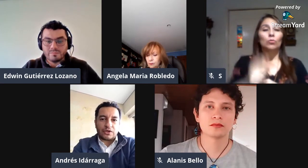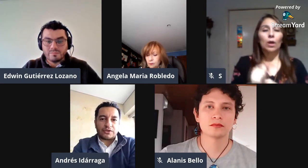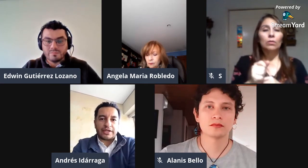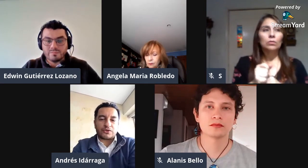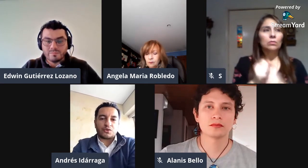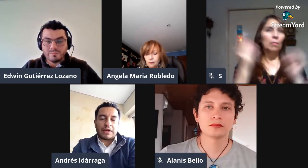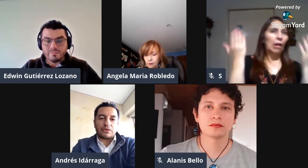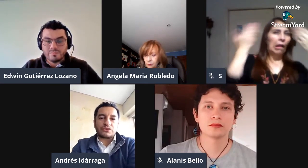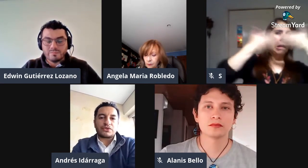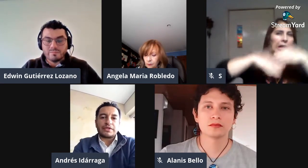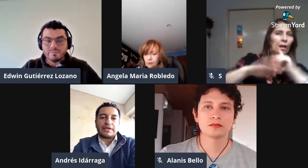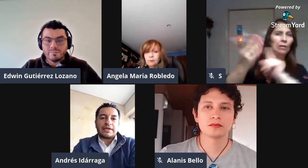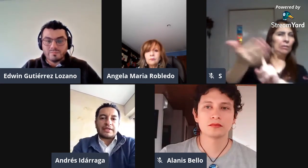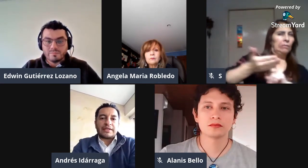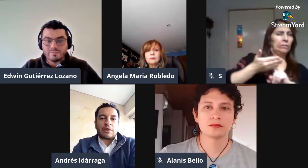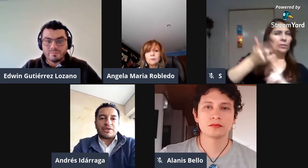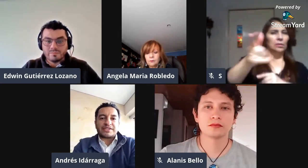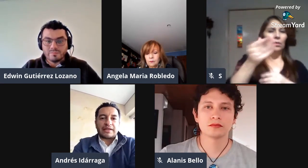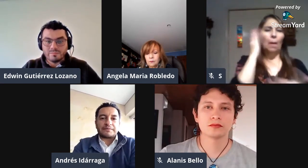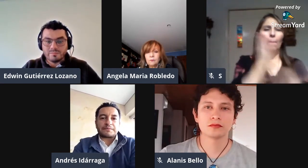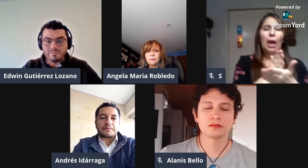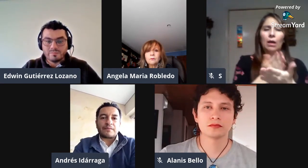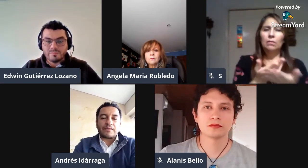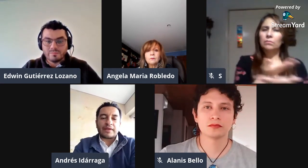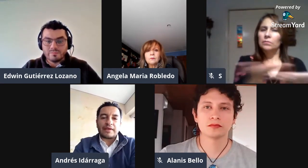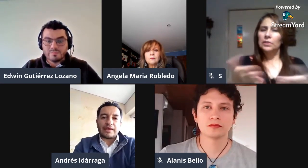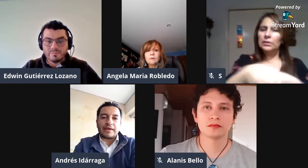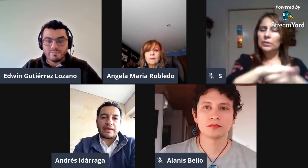y donde los derechos humanos, digamos, están